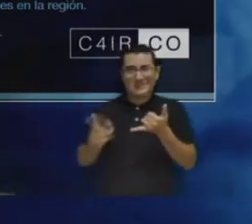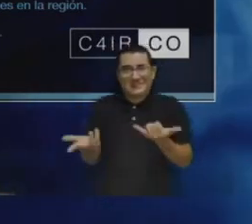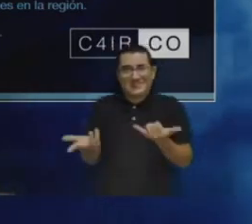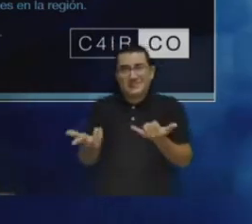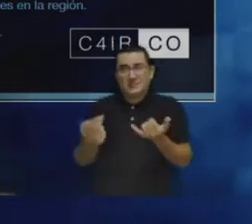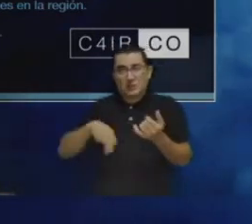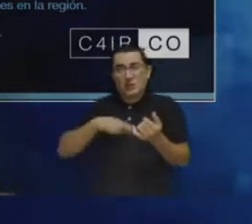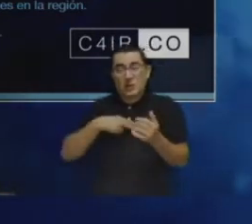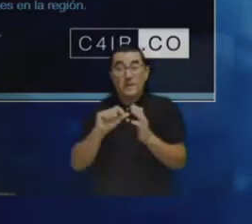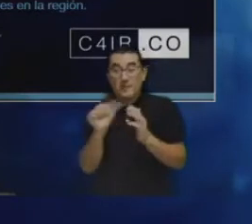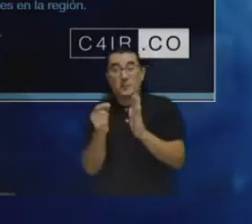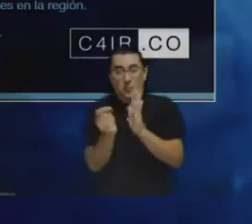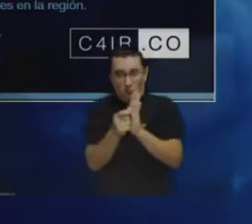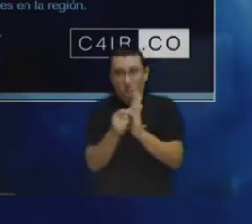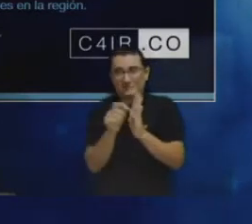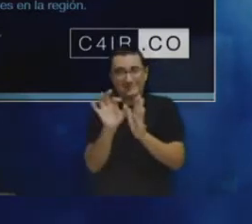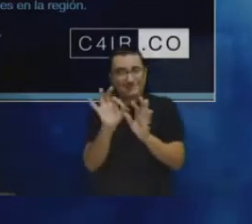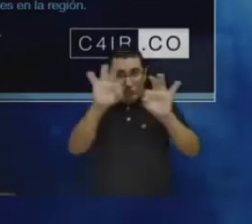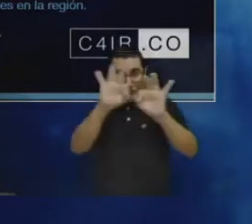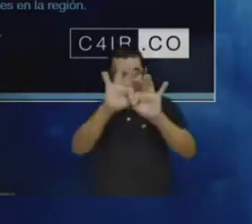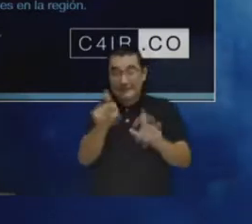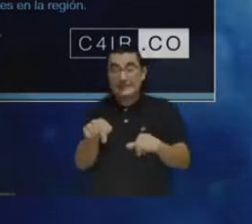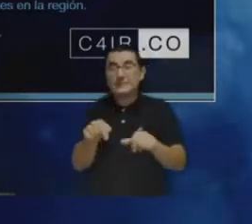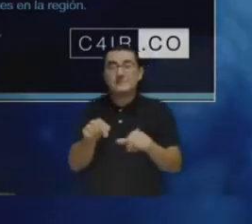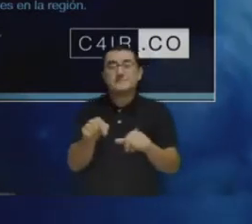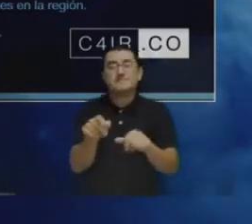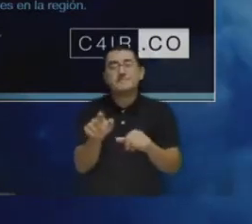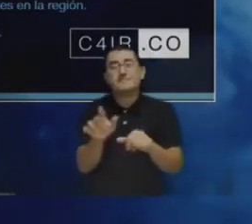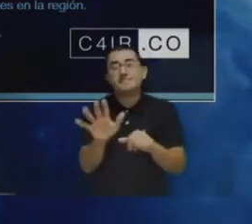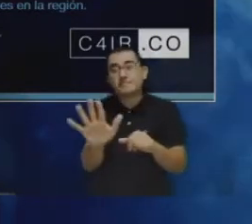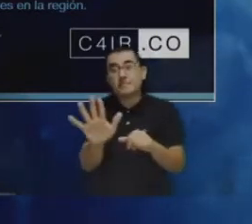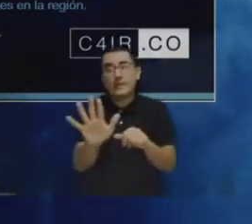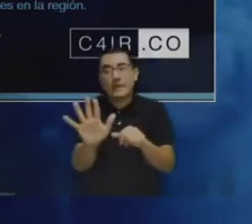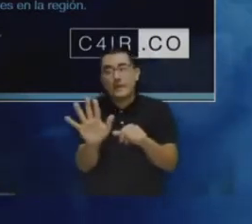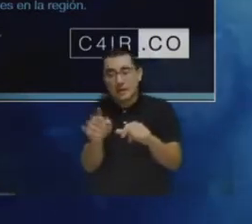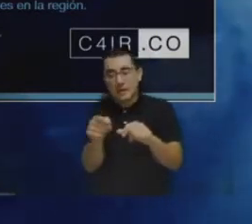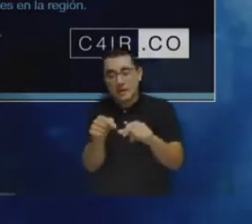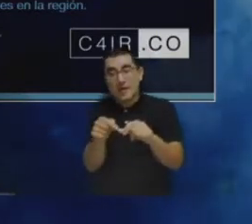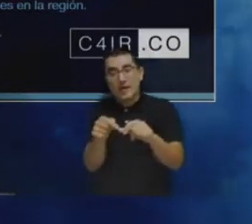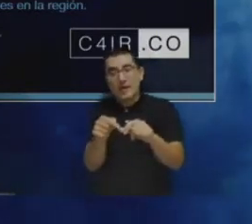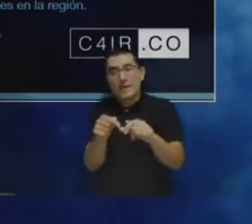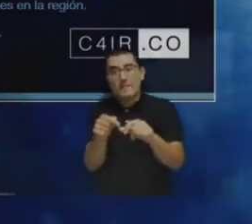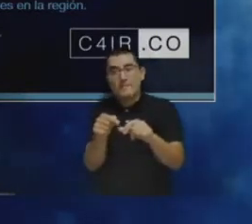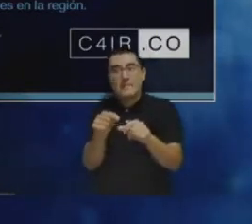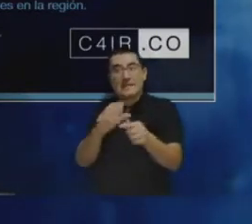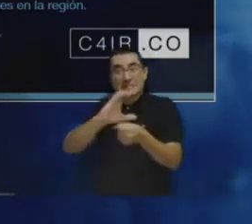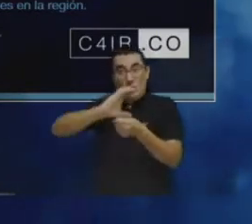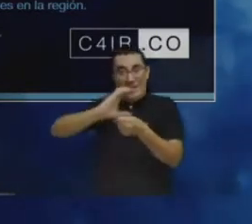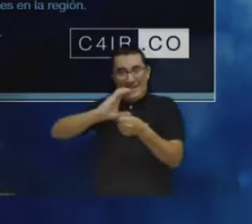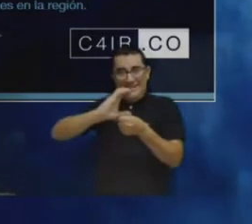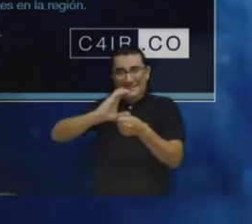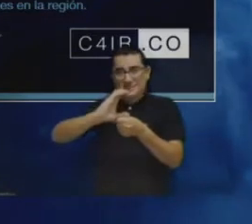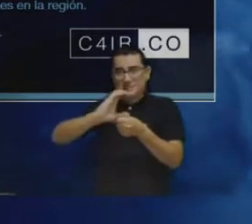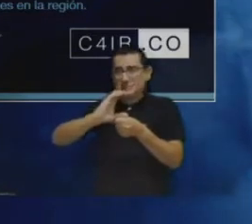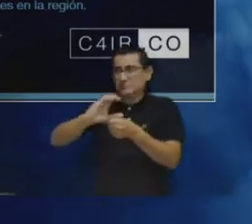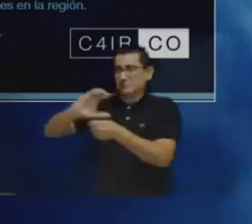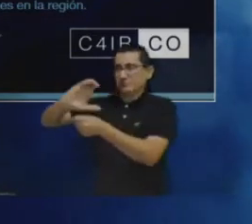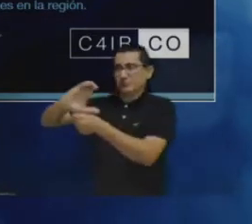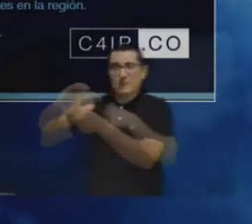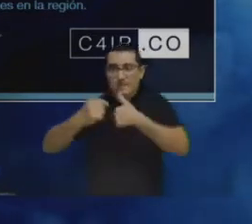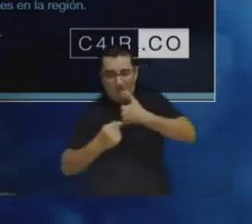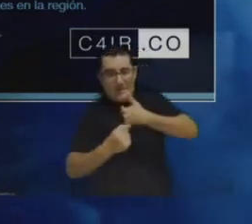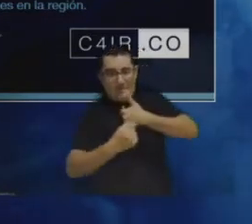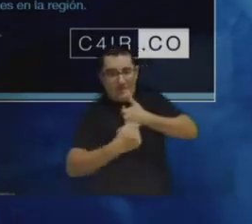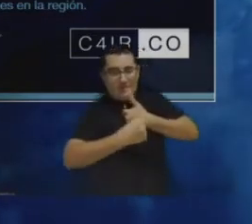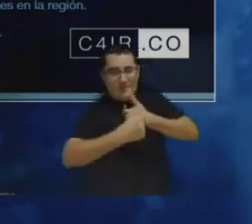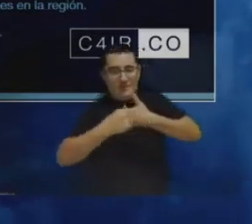es el impulso que estamos haciendo con las ciudades para que seamos líderes en la región, y